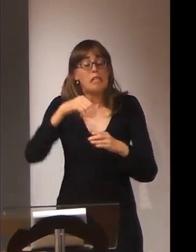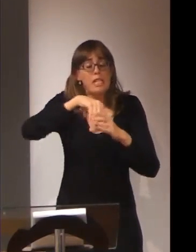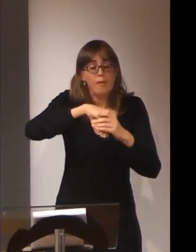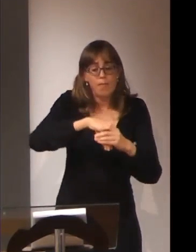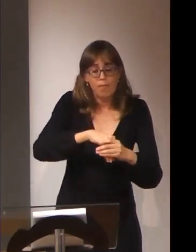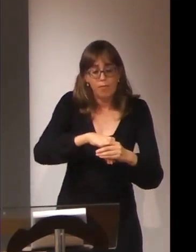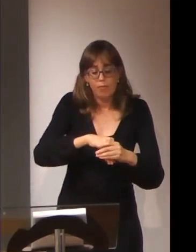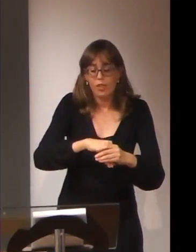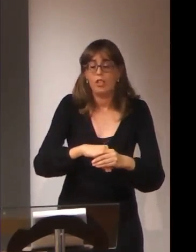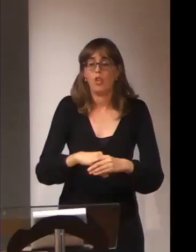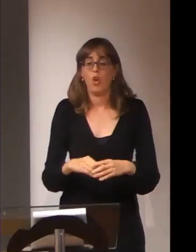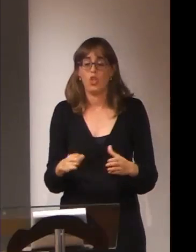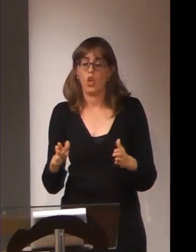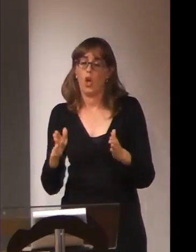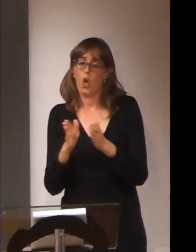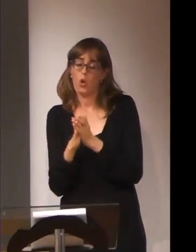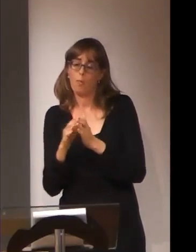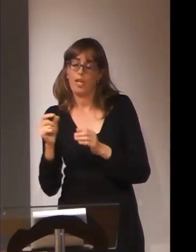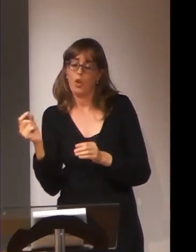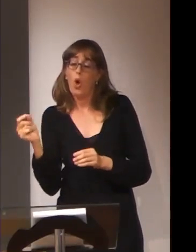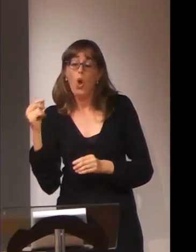las alumnas y los alumnos dentro del aula